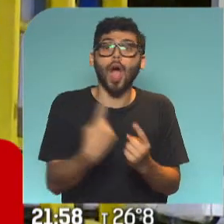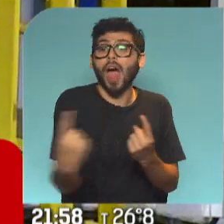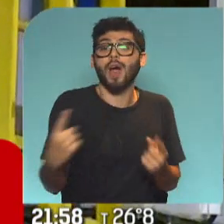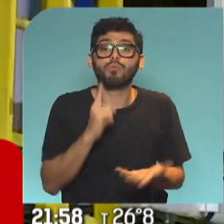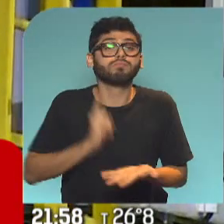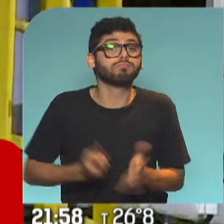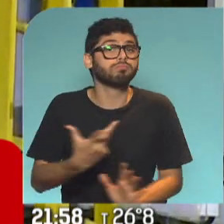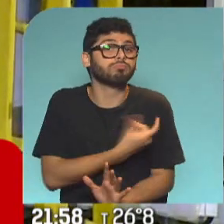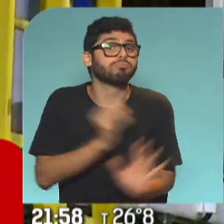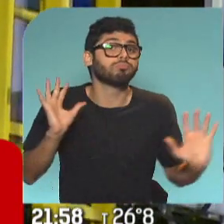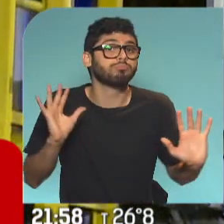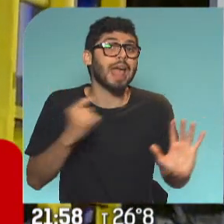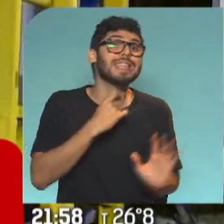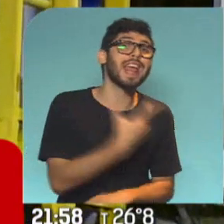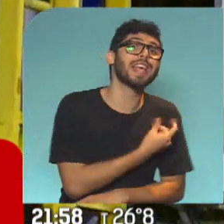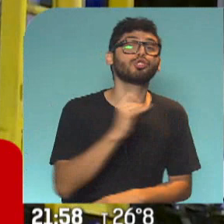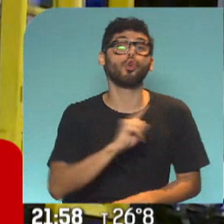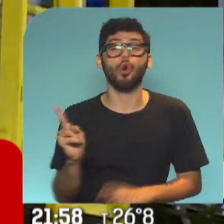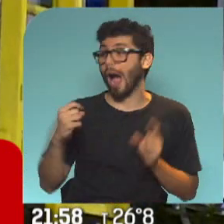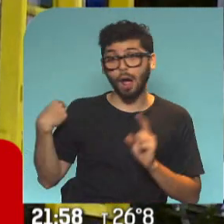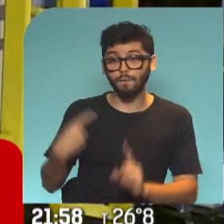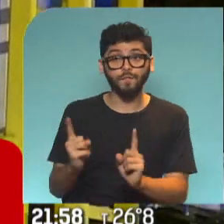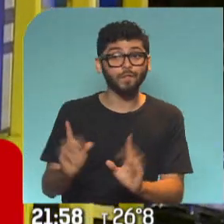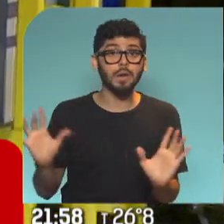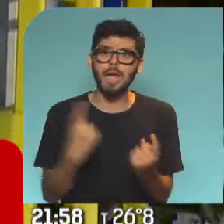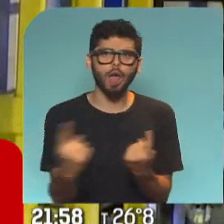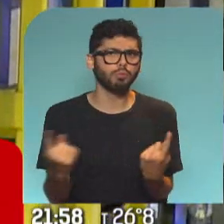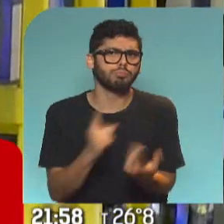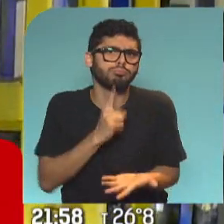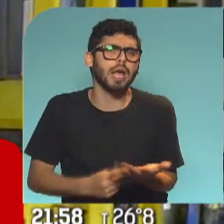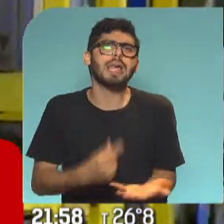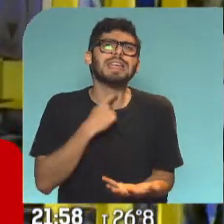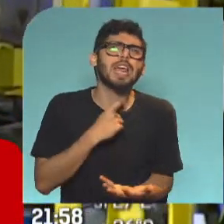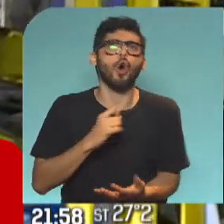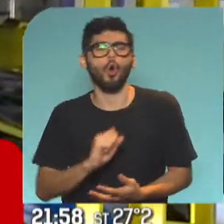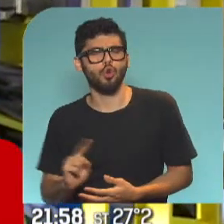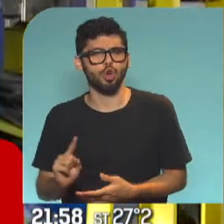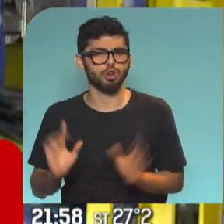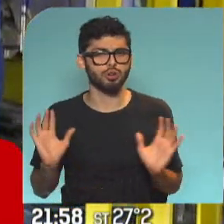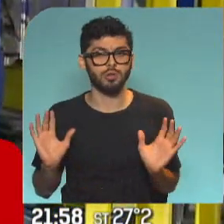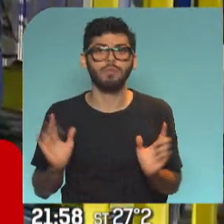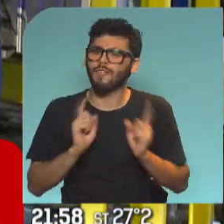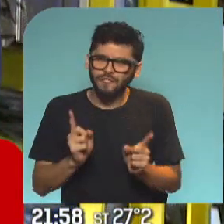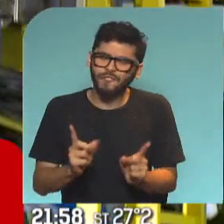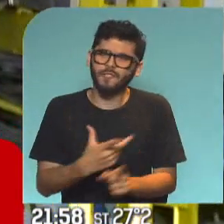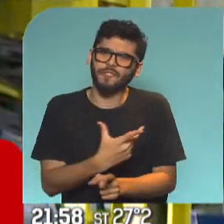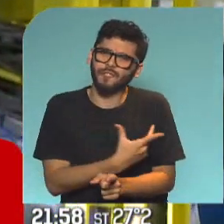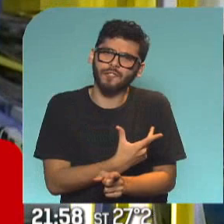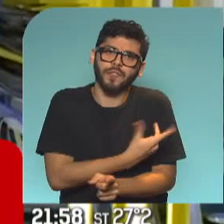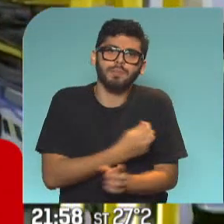y cada uno debía elegir. Sigue siendo libre de elección, sigue siendo materia de elección para cada